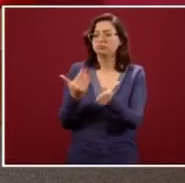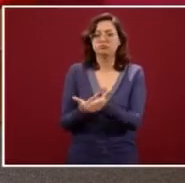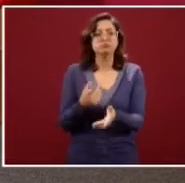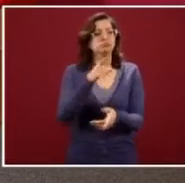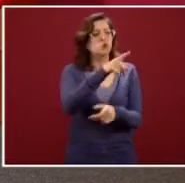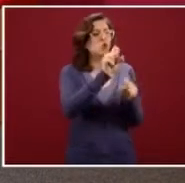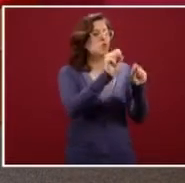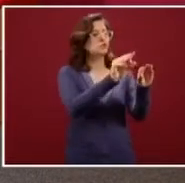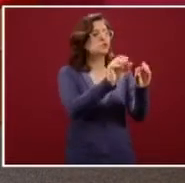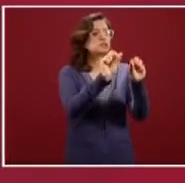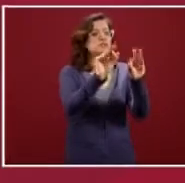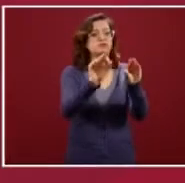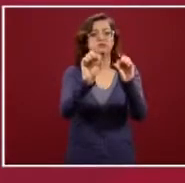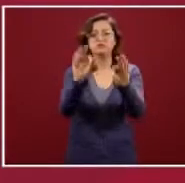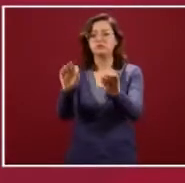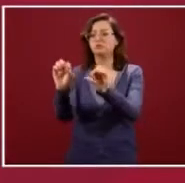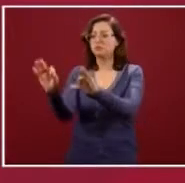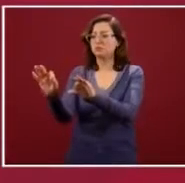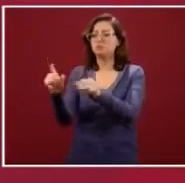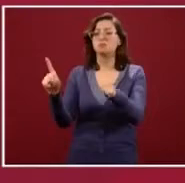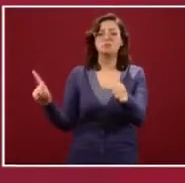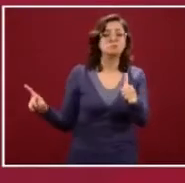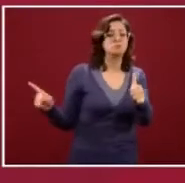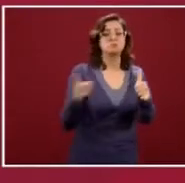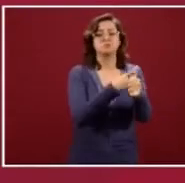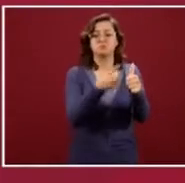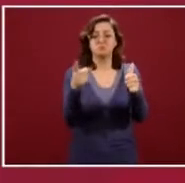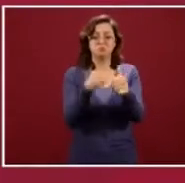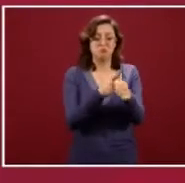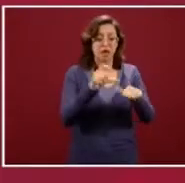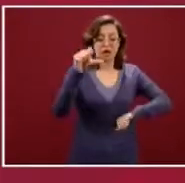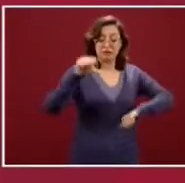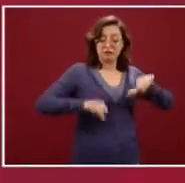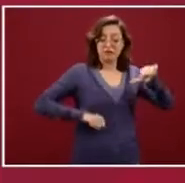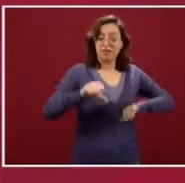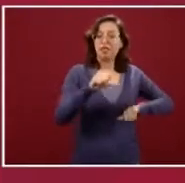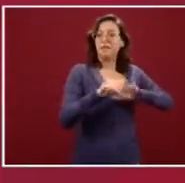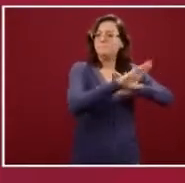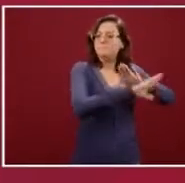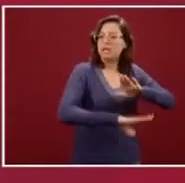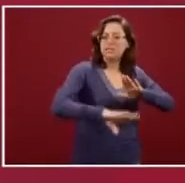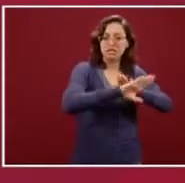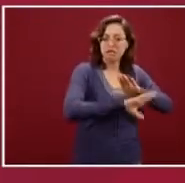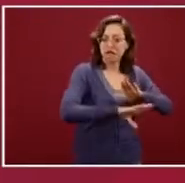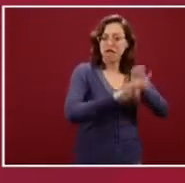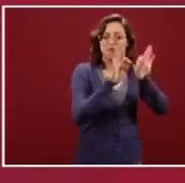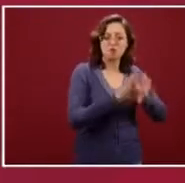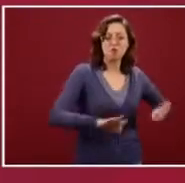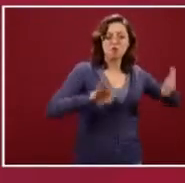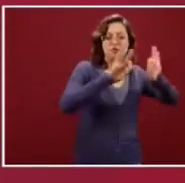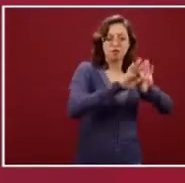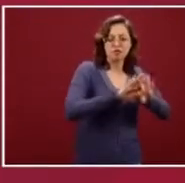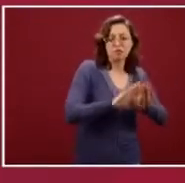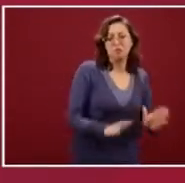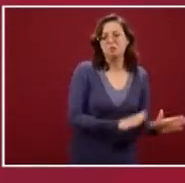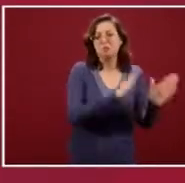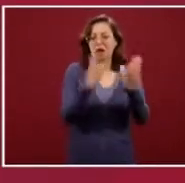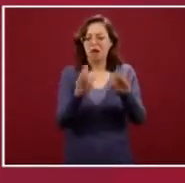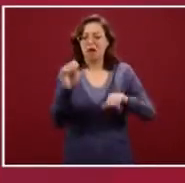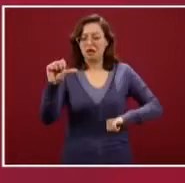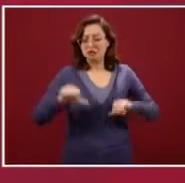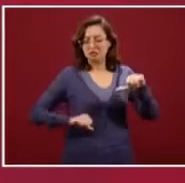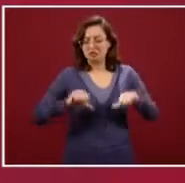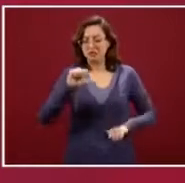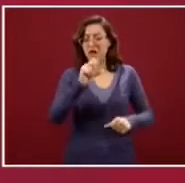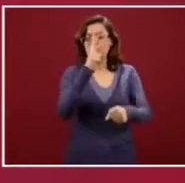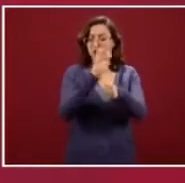entren en priorizar las actividades sustantivas. Segundo, las actividades accesorias que garantizan